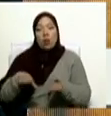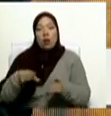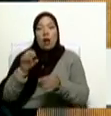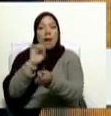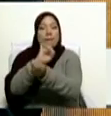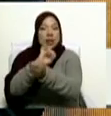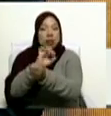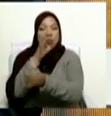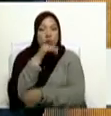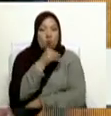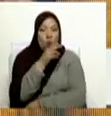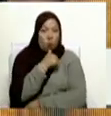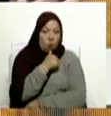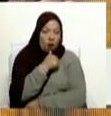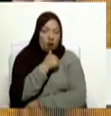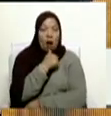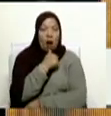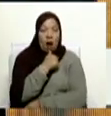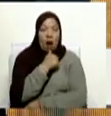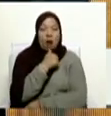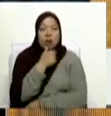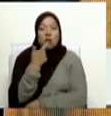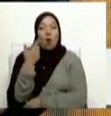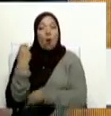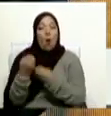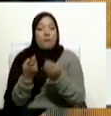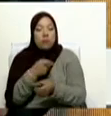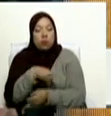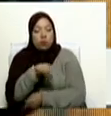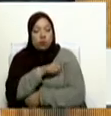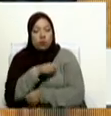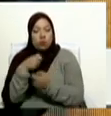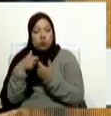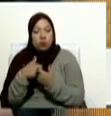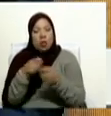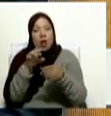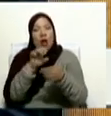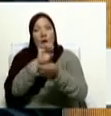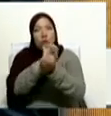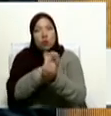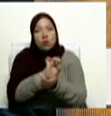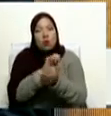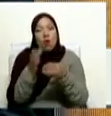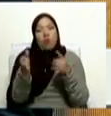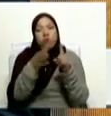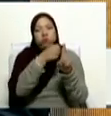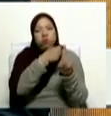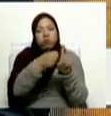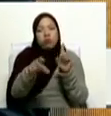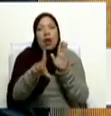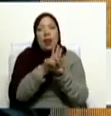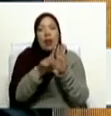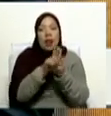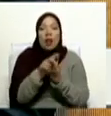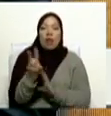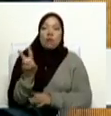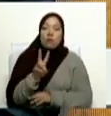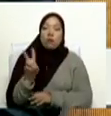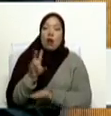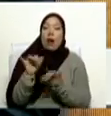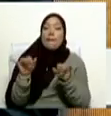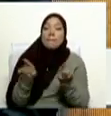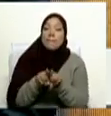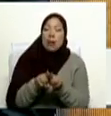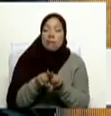prisioneros los enemigos se embarcaría o permanecerían sometidos a las leyes de la república la misma